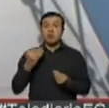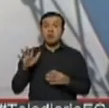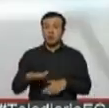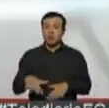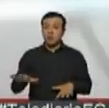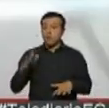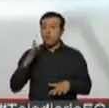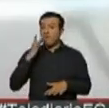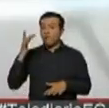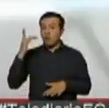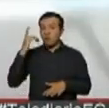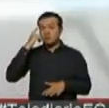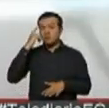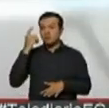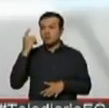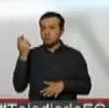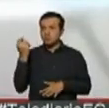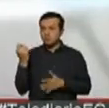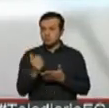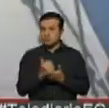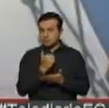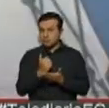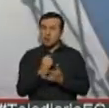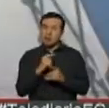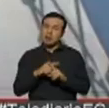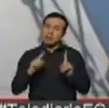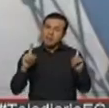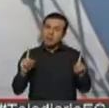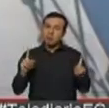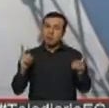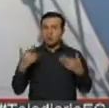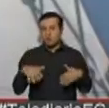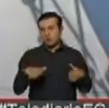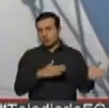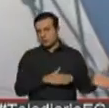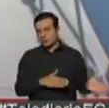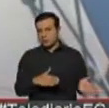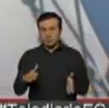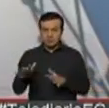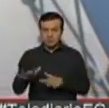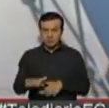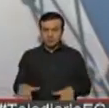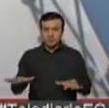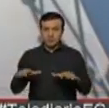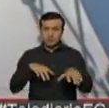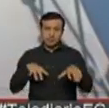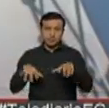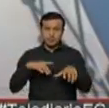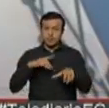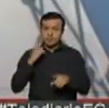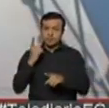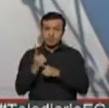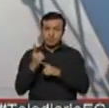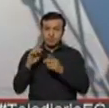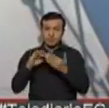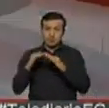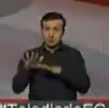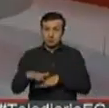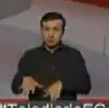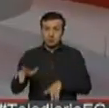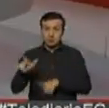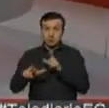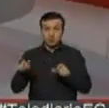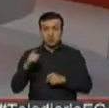las alternativas para sobrevivir. Sin embargo, lo que ya se ha desarrollado alrededor de esta actividad, de los comuneros que de